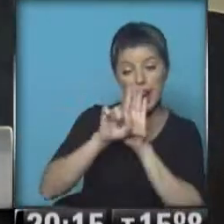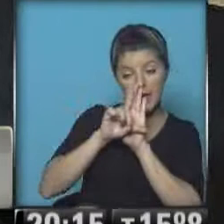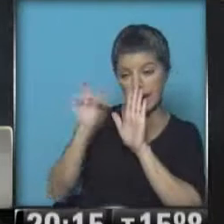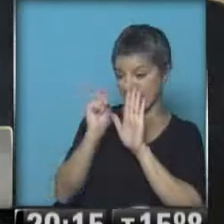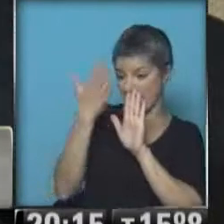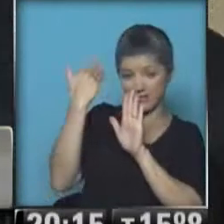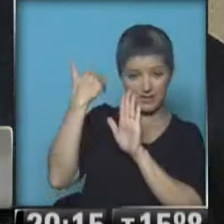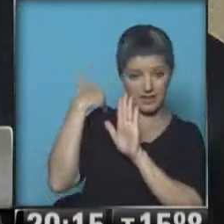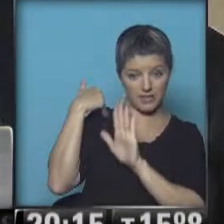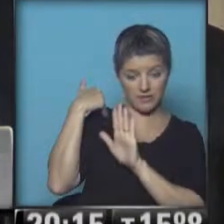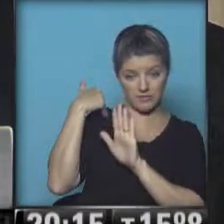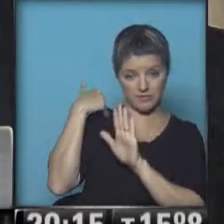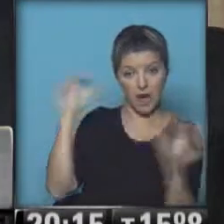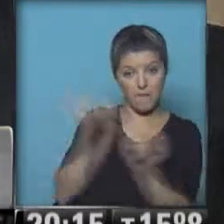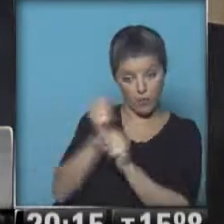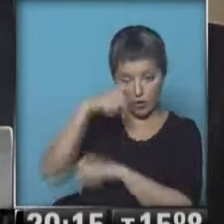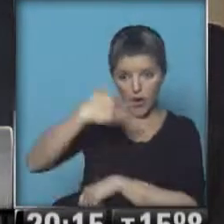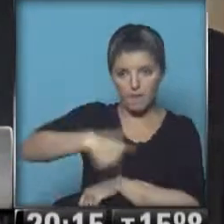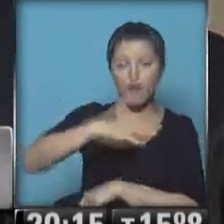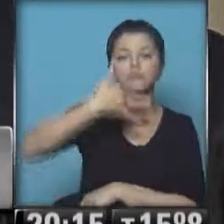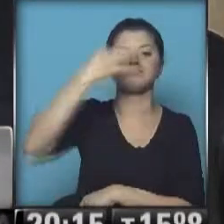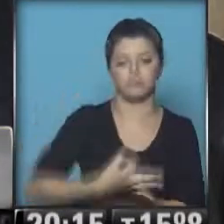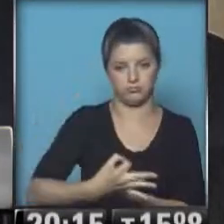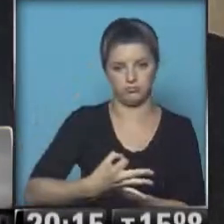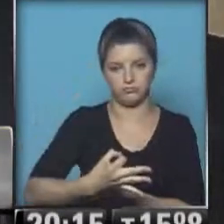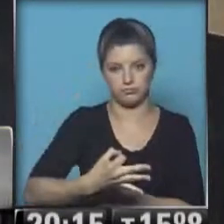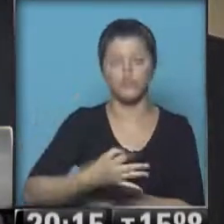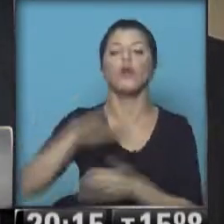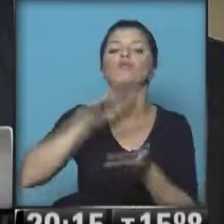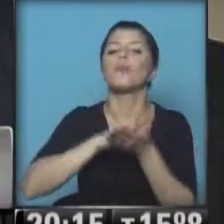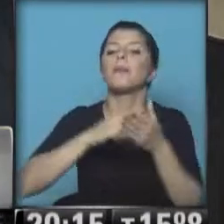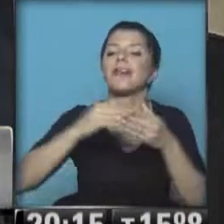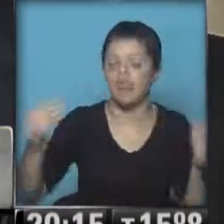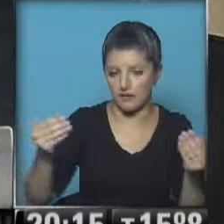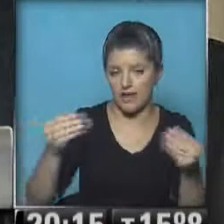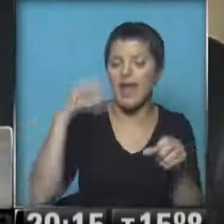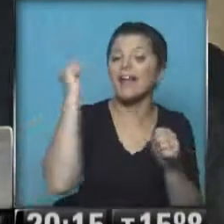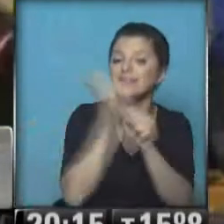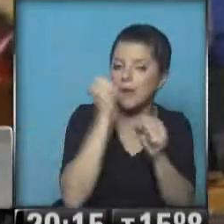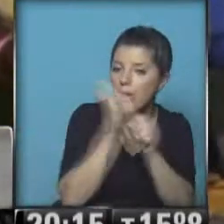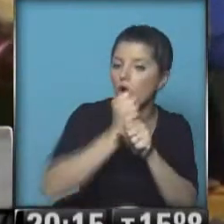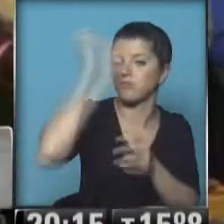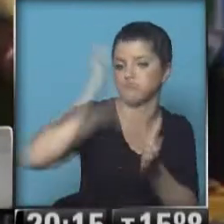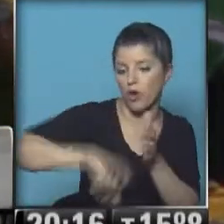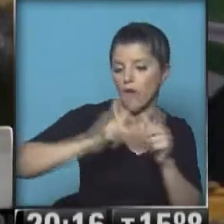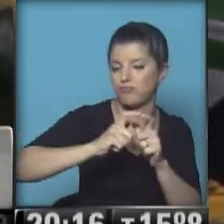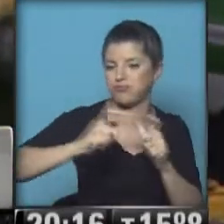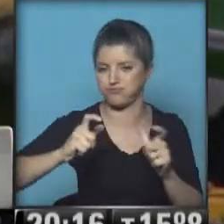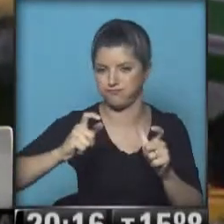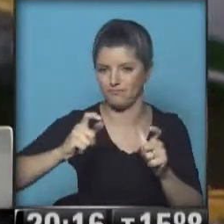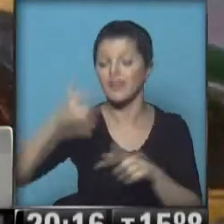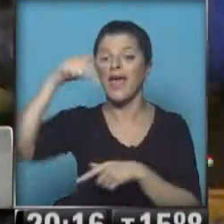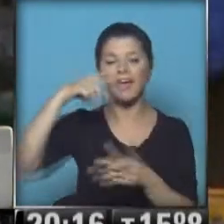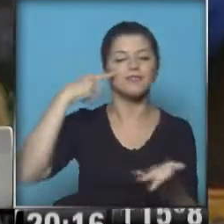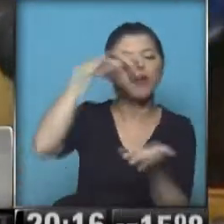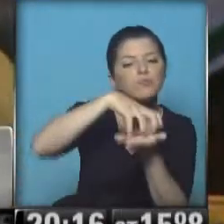meses se aprobó y que ahora está siendo reglamentado sobre reducción del trabajo no registrado. El observatorio será un ámbito